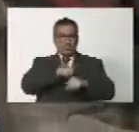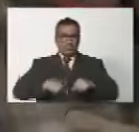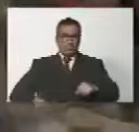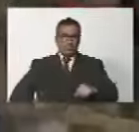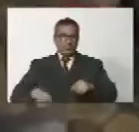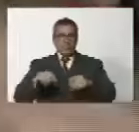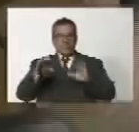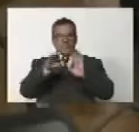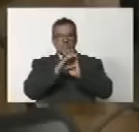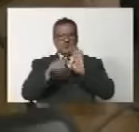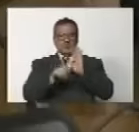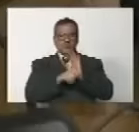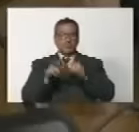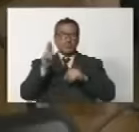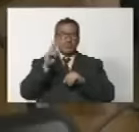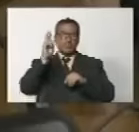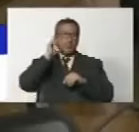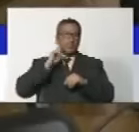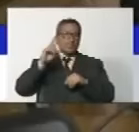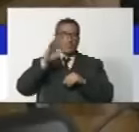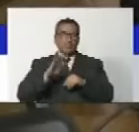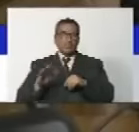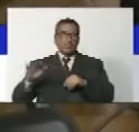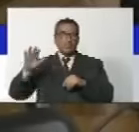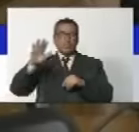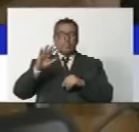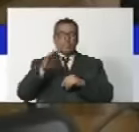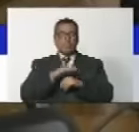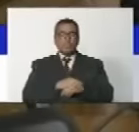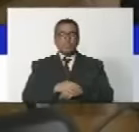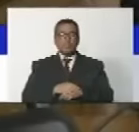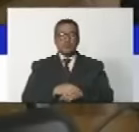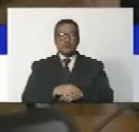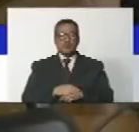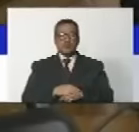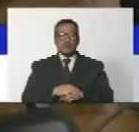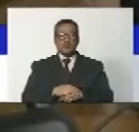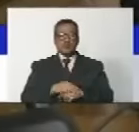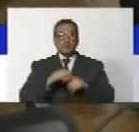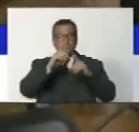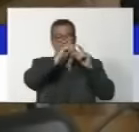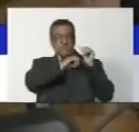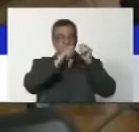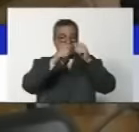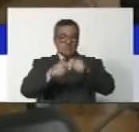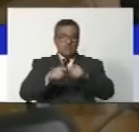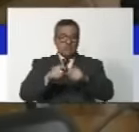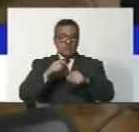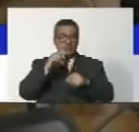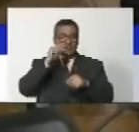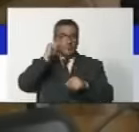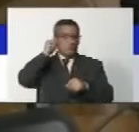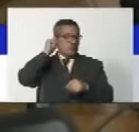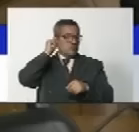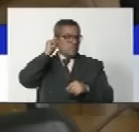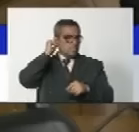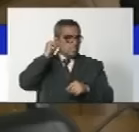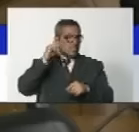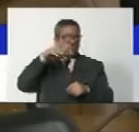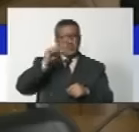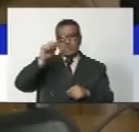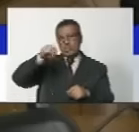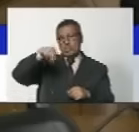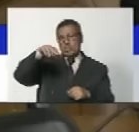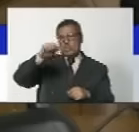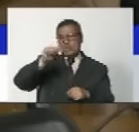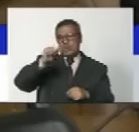Maduro Moros, presidente constitucional de la República Bolivariana de Venezuela, para designar a la ciudadana Ana Margarita Pino